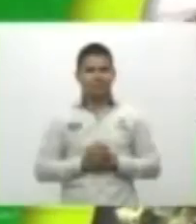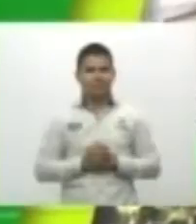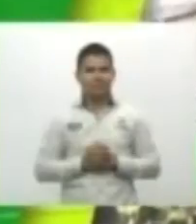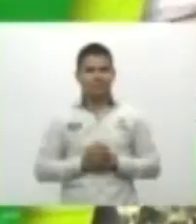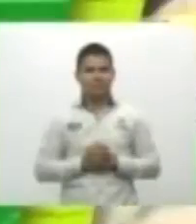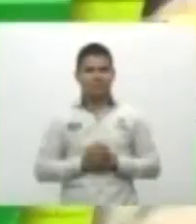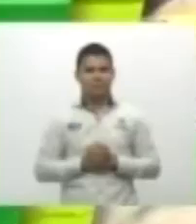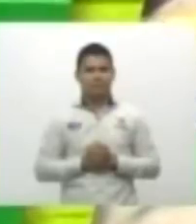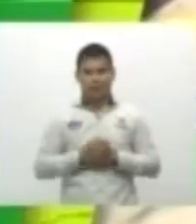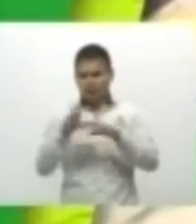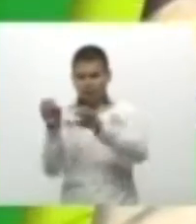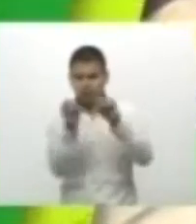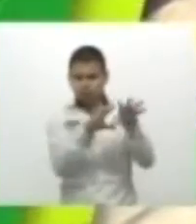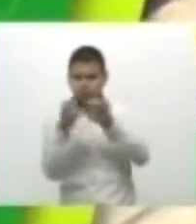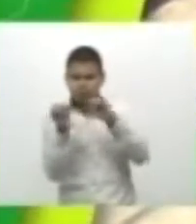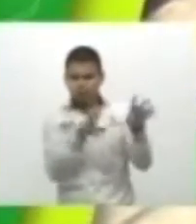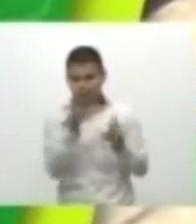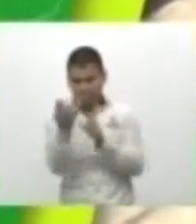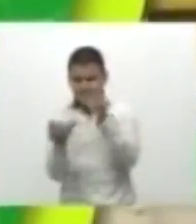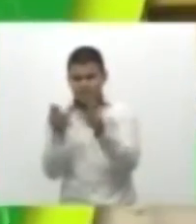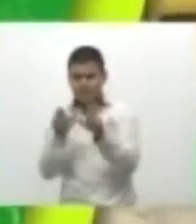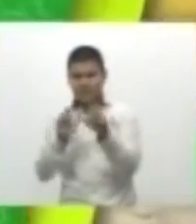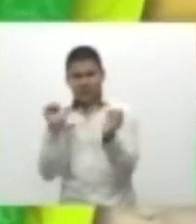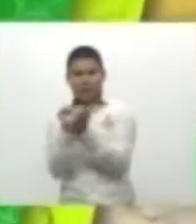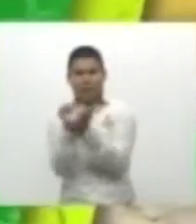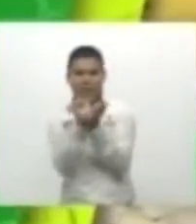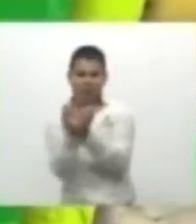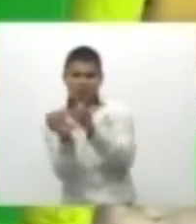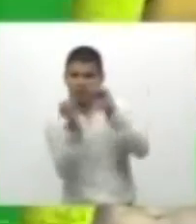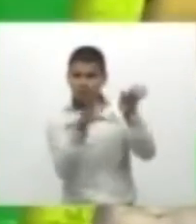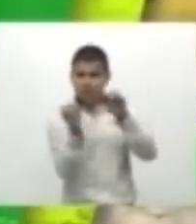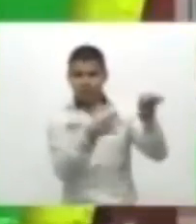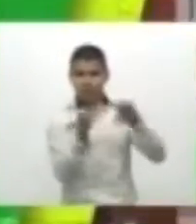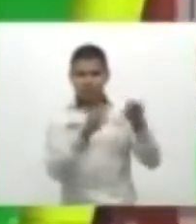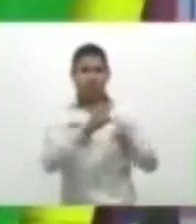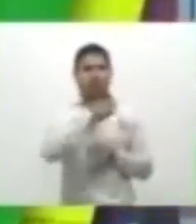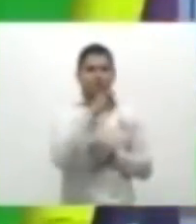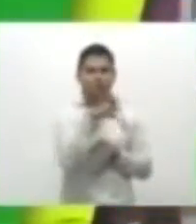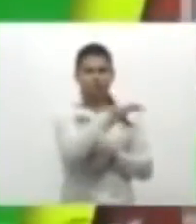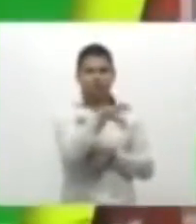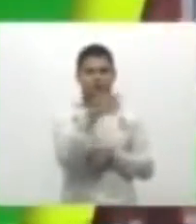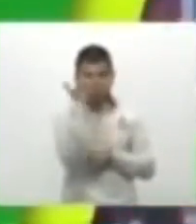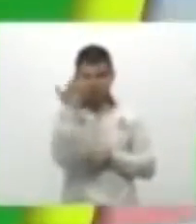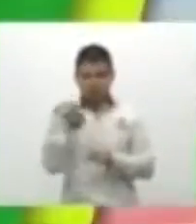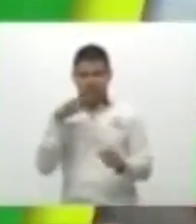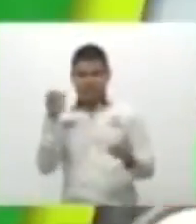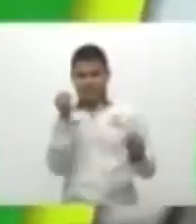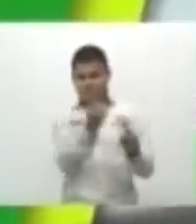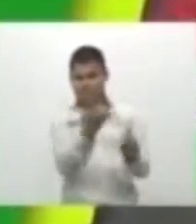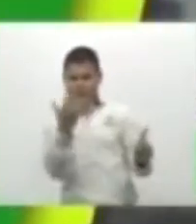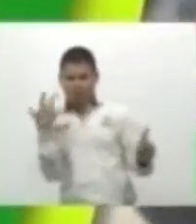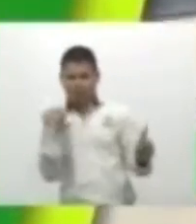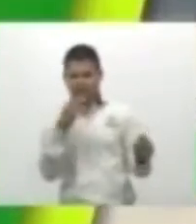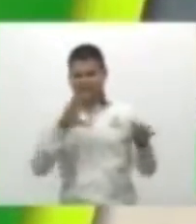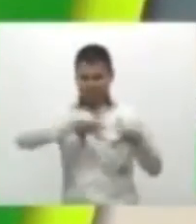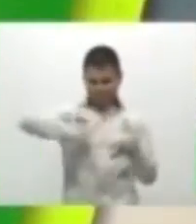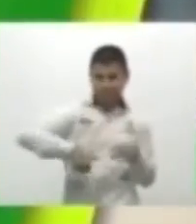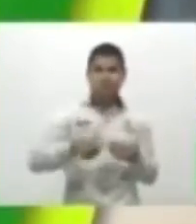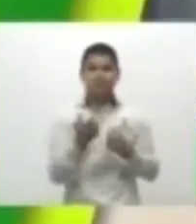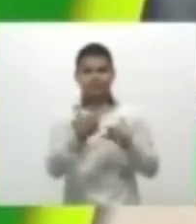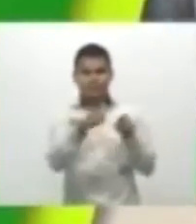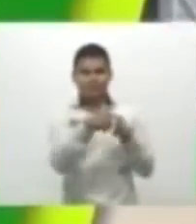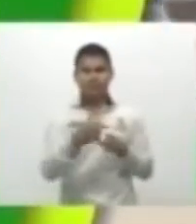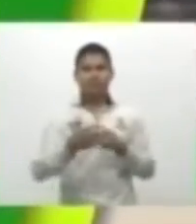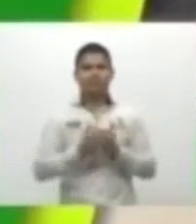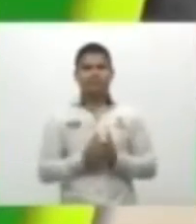Traslado de peligrosos delincuentes, factor fundamental en la reducción de homicidios y actos delictivos en Barranquilla. 15 internos pertenecientes